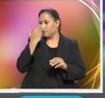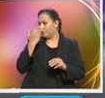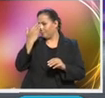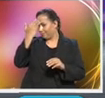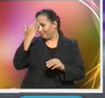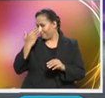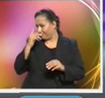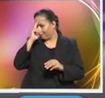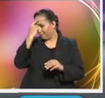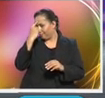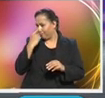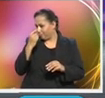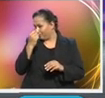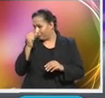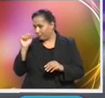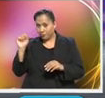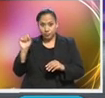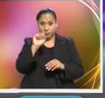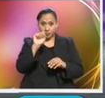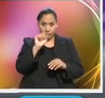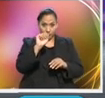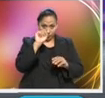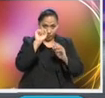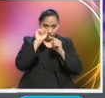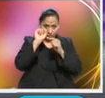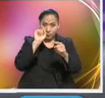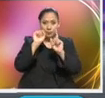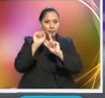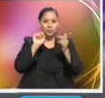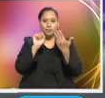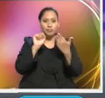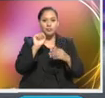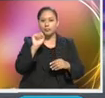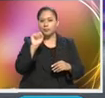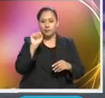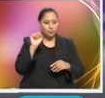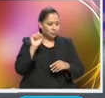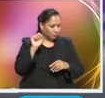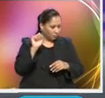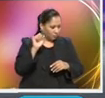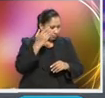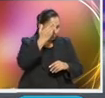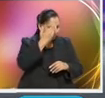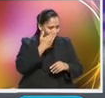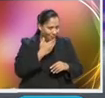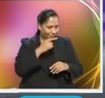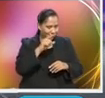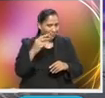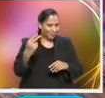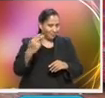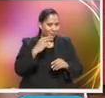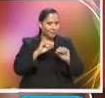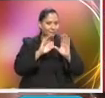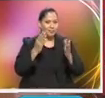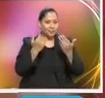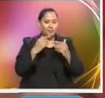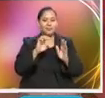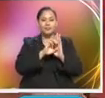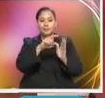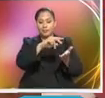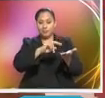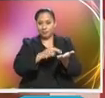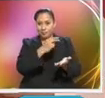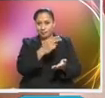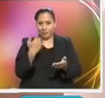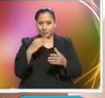muy difícil que tengamos una fotografía de él de frente porque normalmente no se mostraba en una manera muy clara. En esta firma, por ejemplo, que